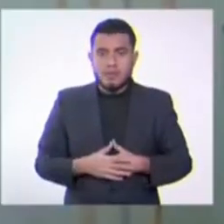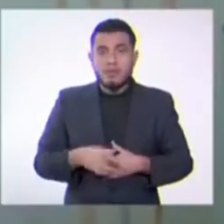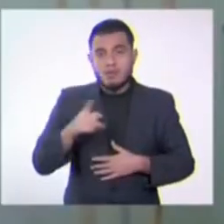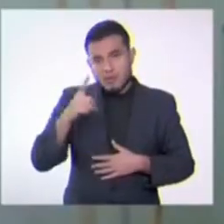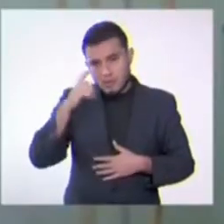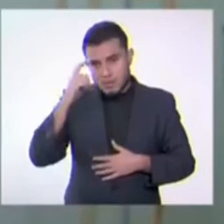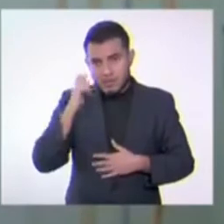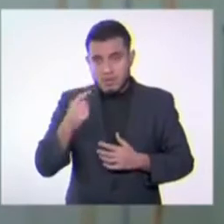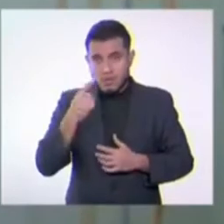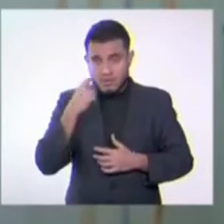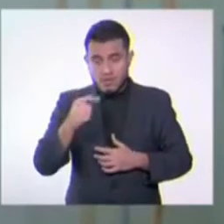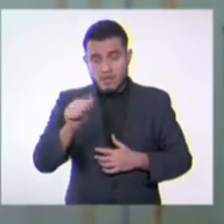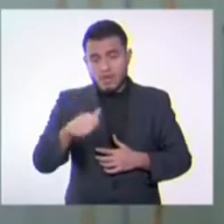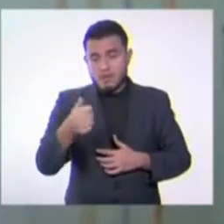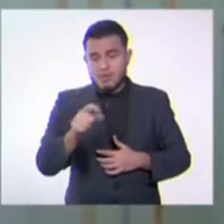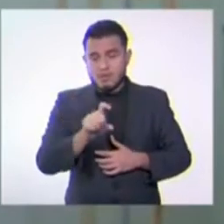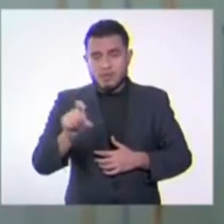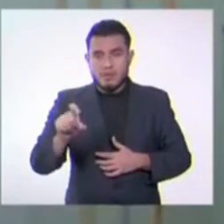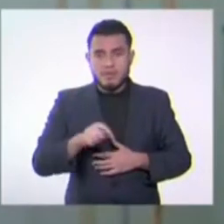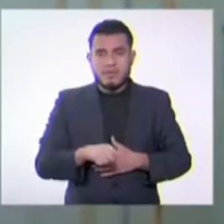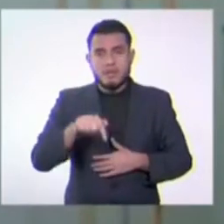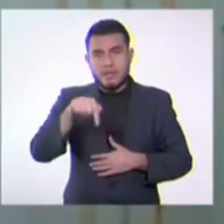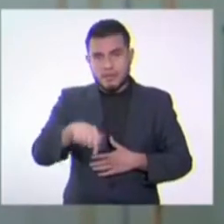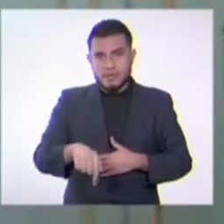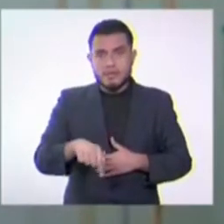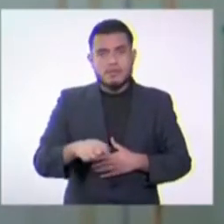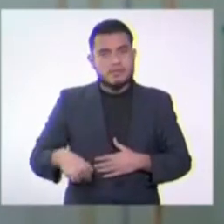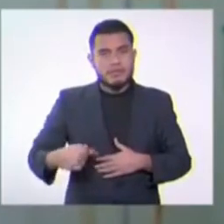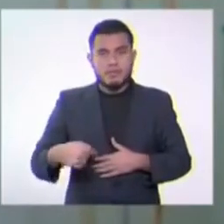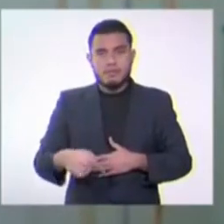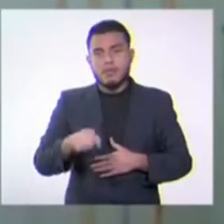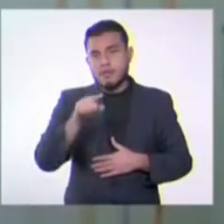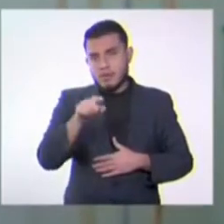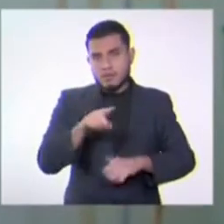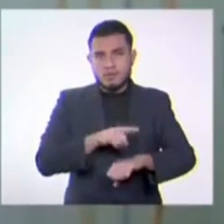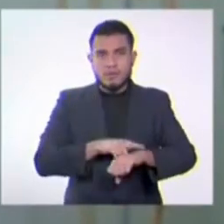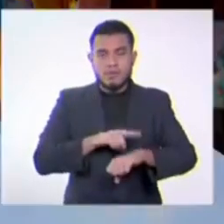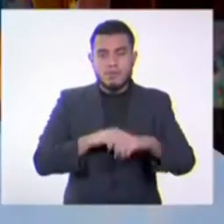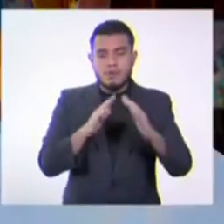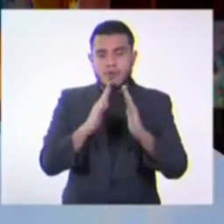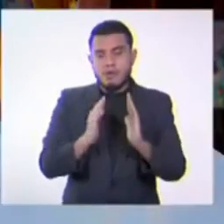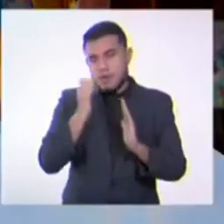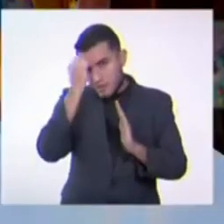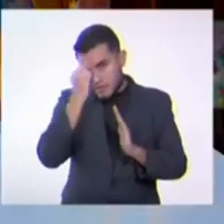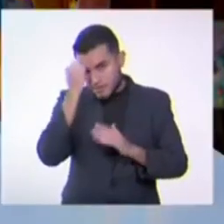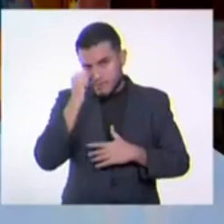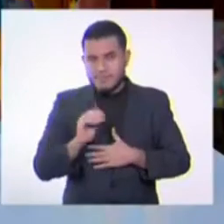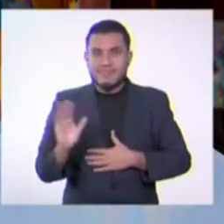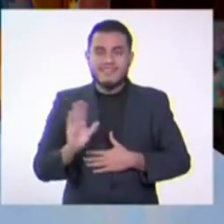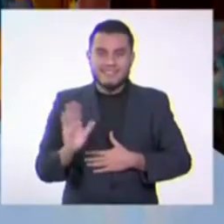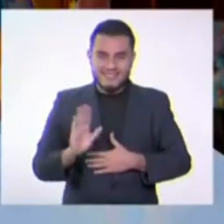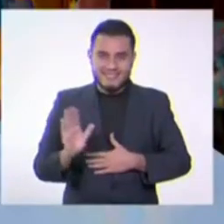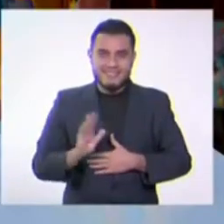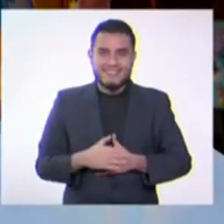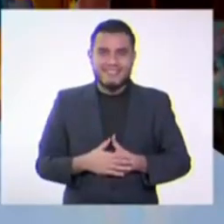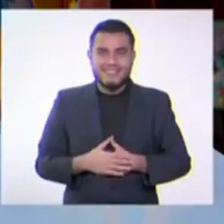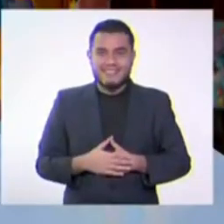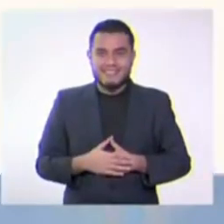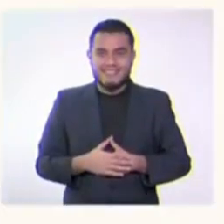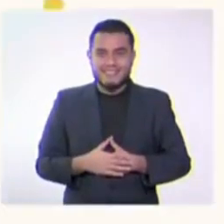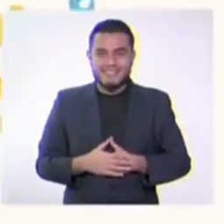recuerda vernos la próxima semana, aquí, siempre en tu espacio, Aprendamos en Casa. Hasta la próxima.